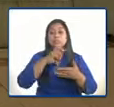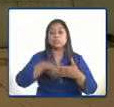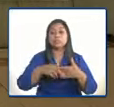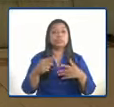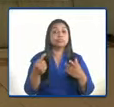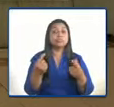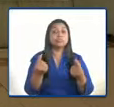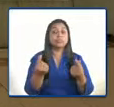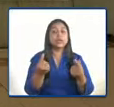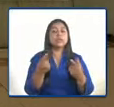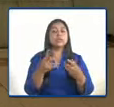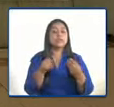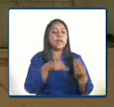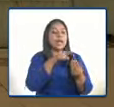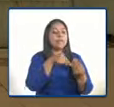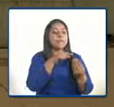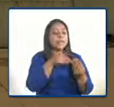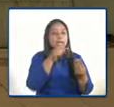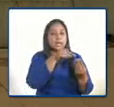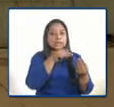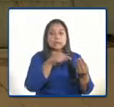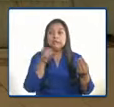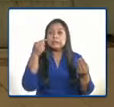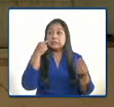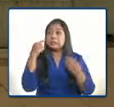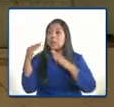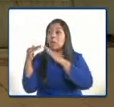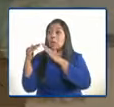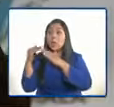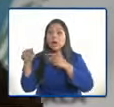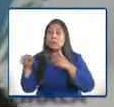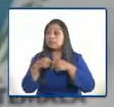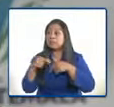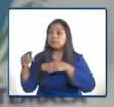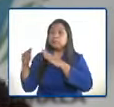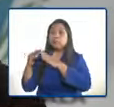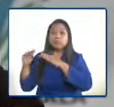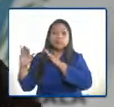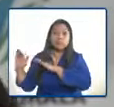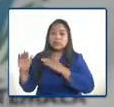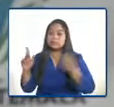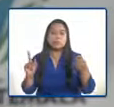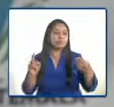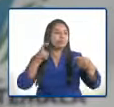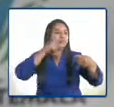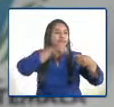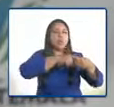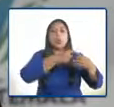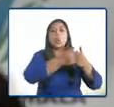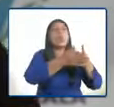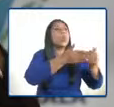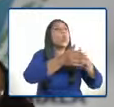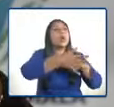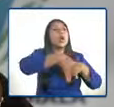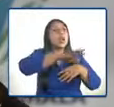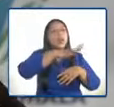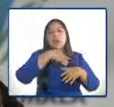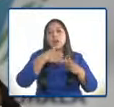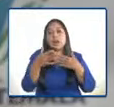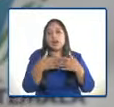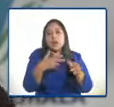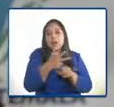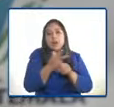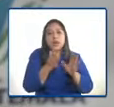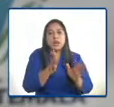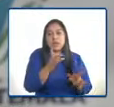que el niño no esté en los hogares de protección, sino que esté en un hogar de cualquier guatemalteco, de manera que se le pueda